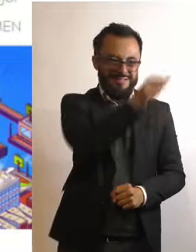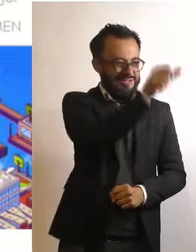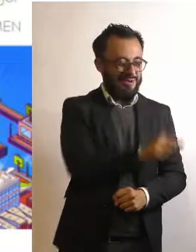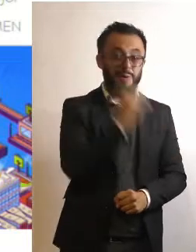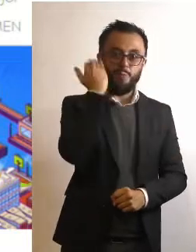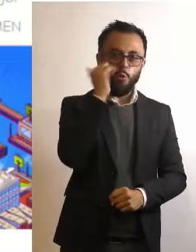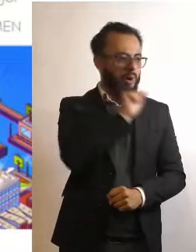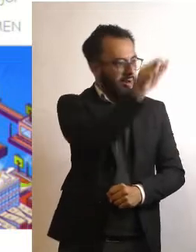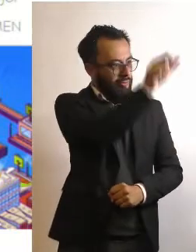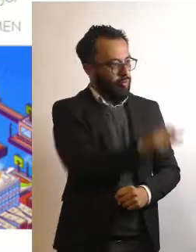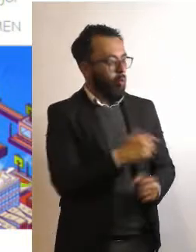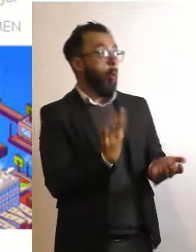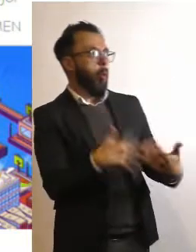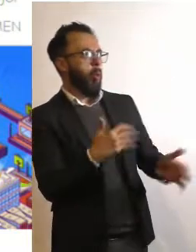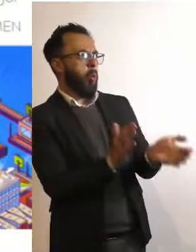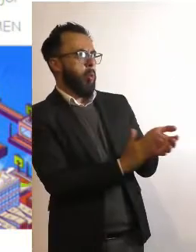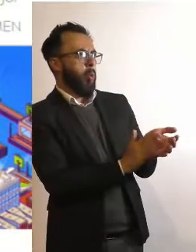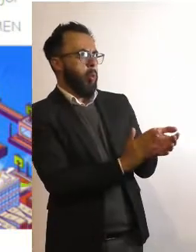Tuvimos